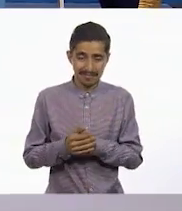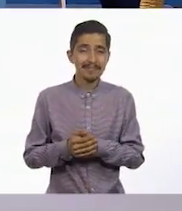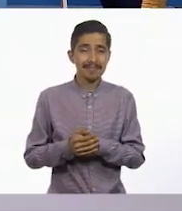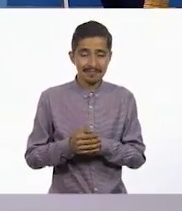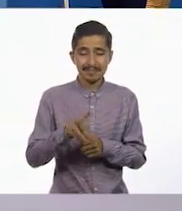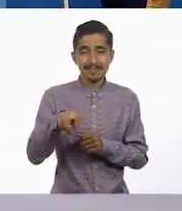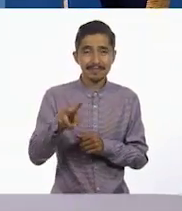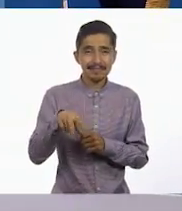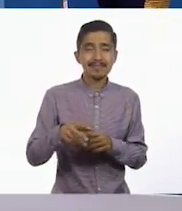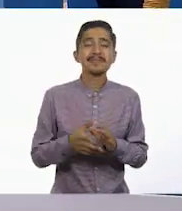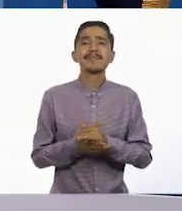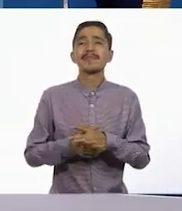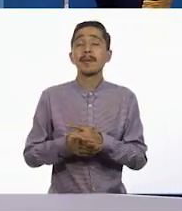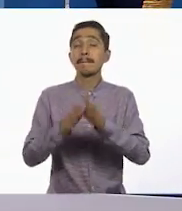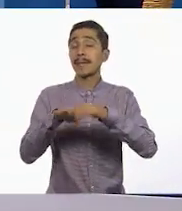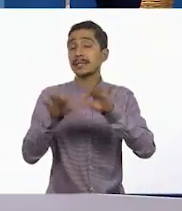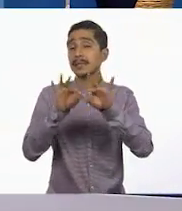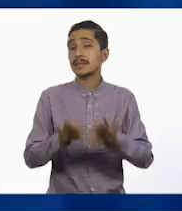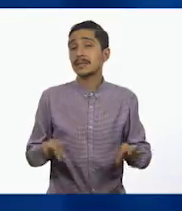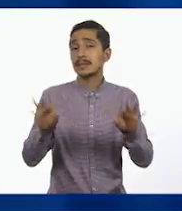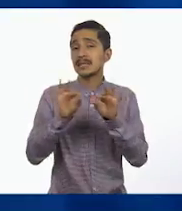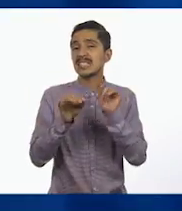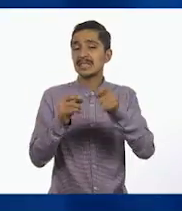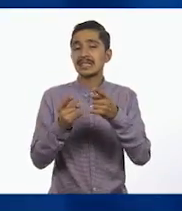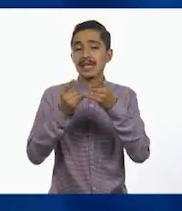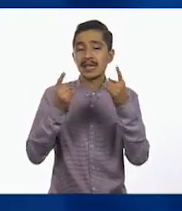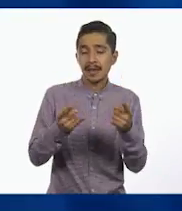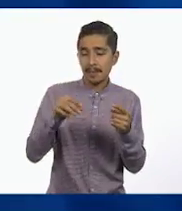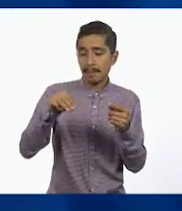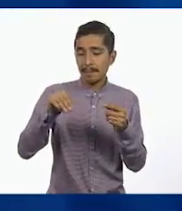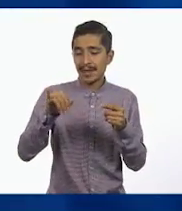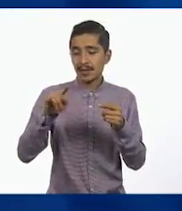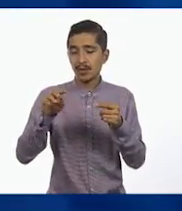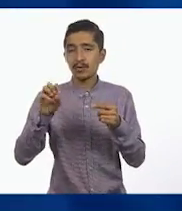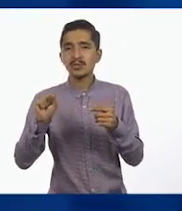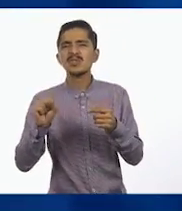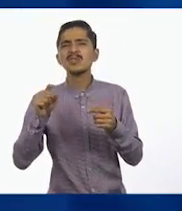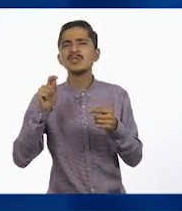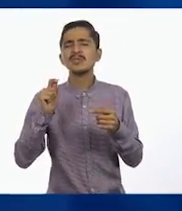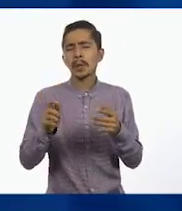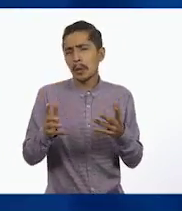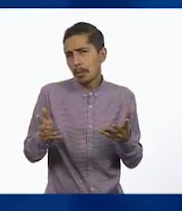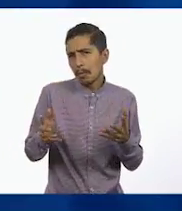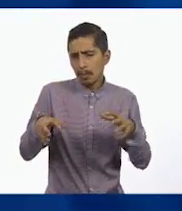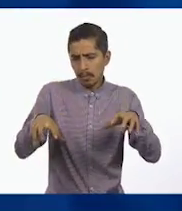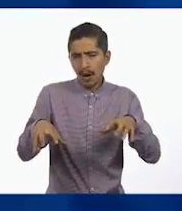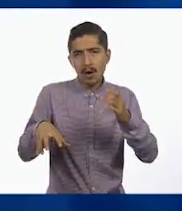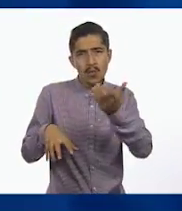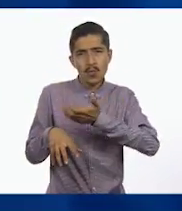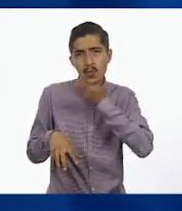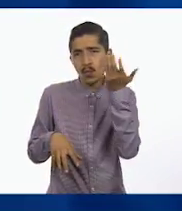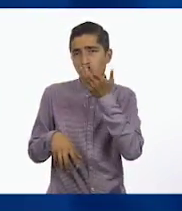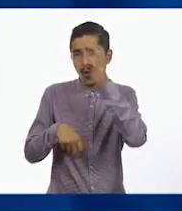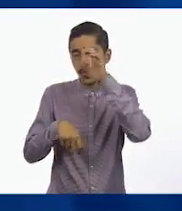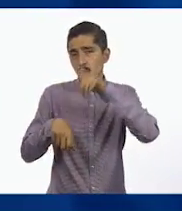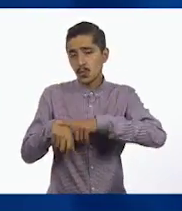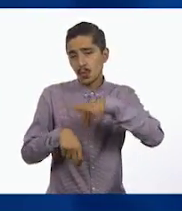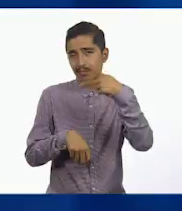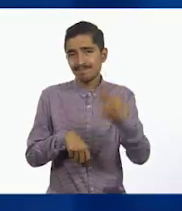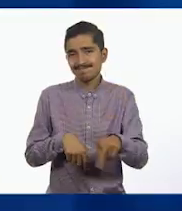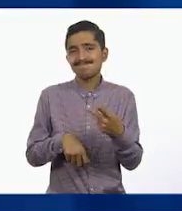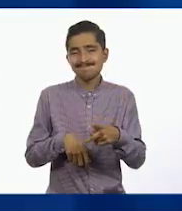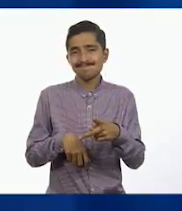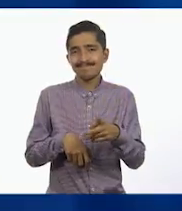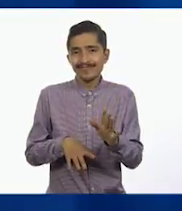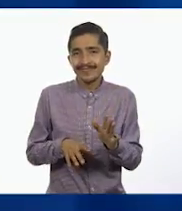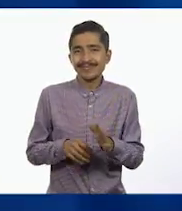cierto. Y lo más importante de las leyendas y los mitos, que forman parte de las tradiciones de nuestra cultura. Y como en